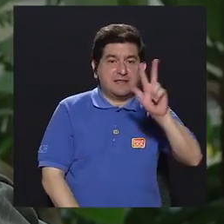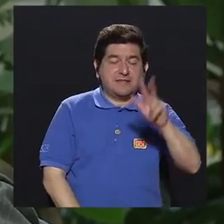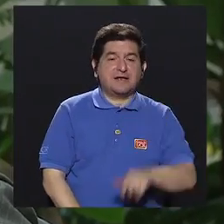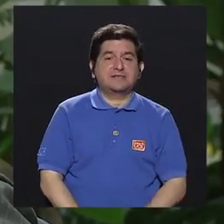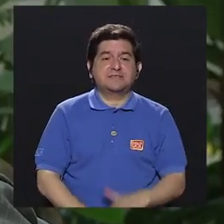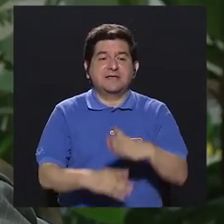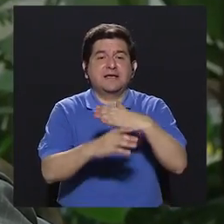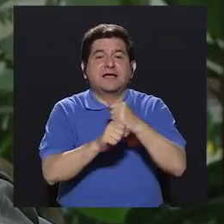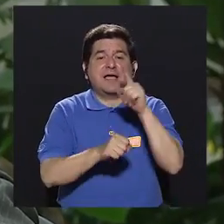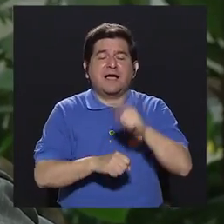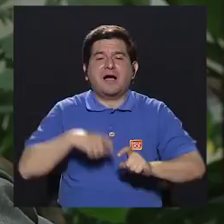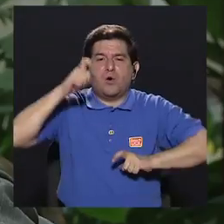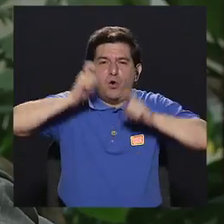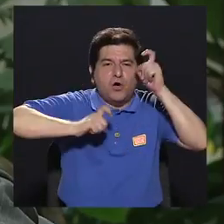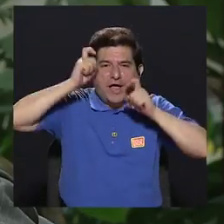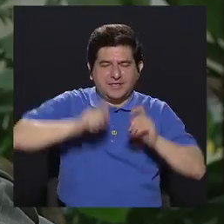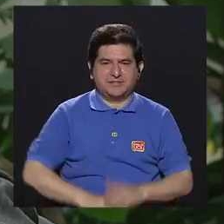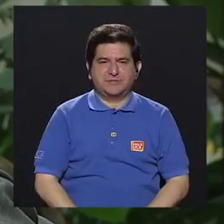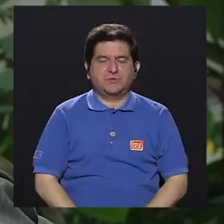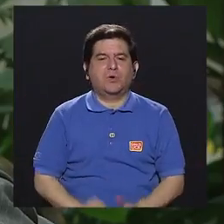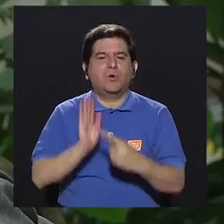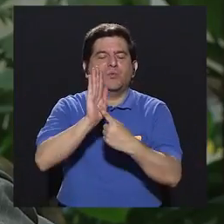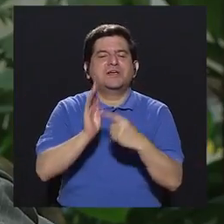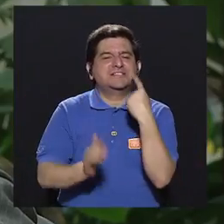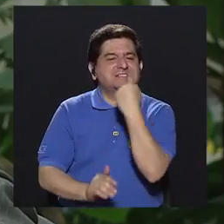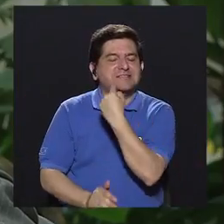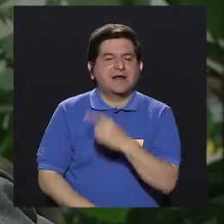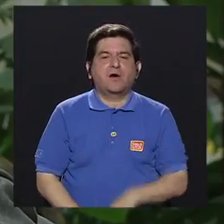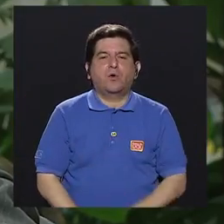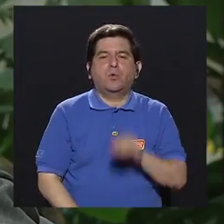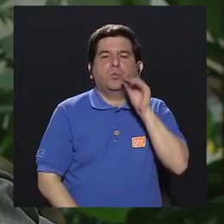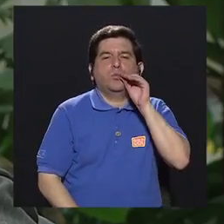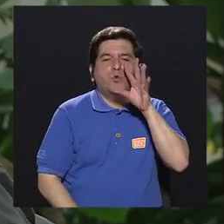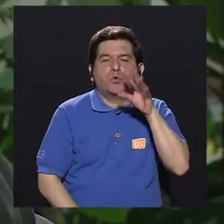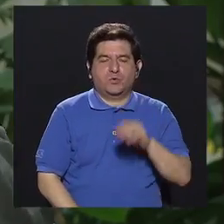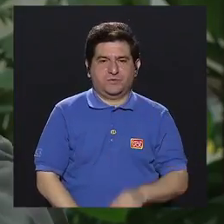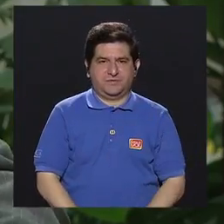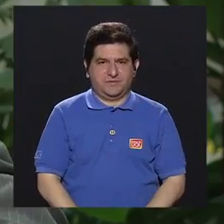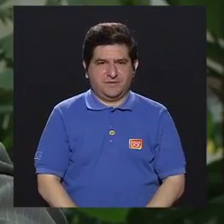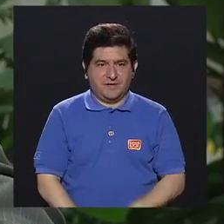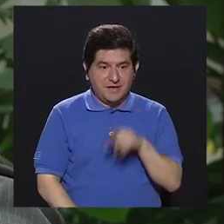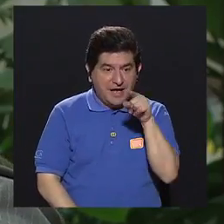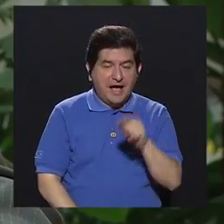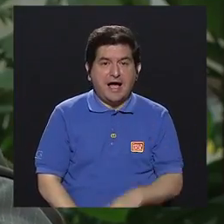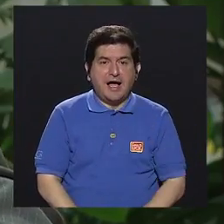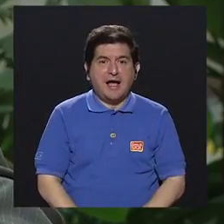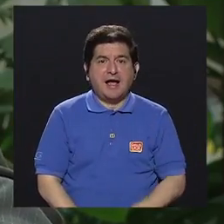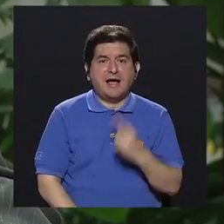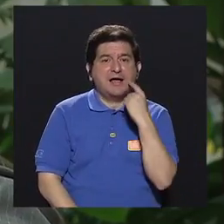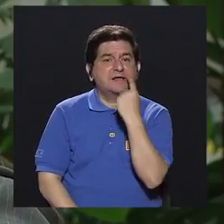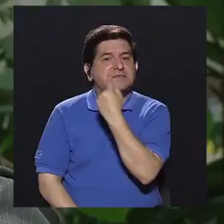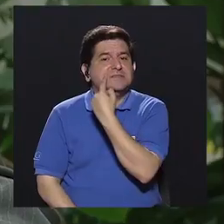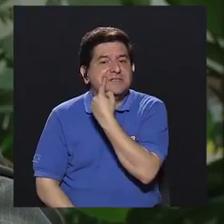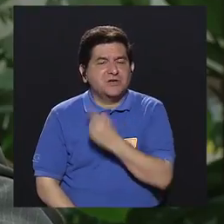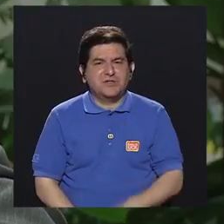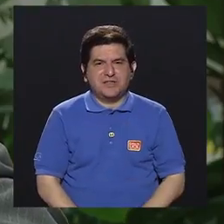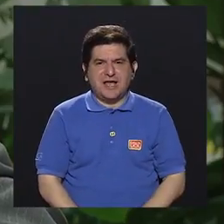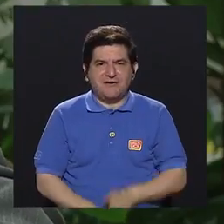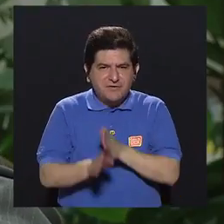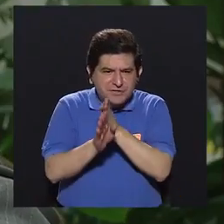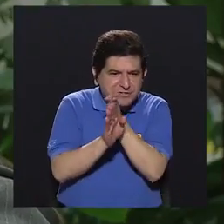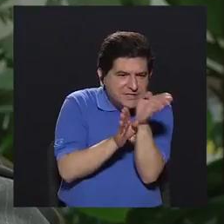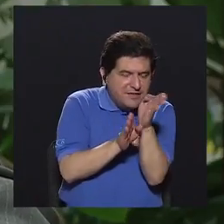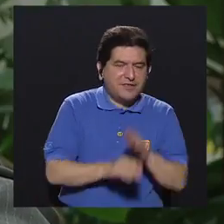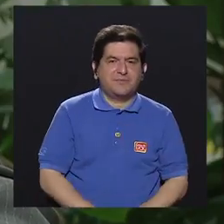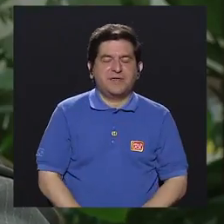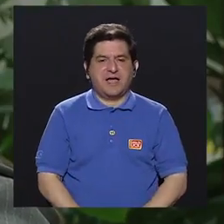haga una mueca o que, por ejemplo, enseñe los dientes o tire un beso. Si hay desviación de la comisura labial, ya las tres pruebas